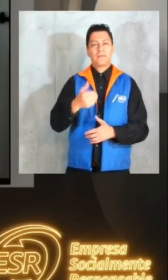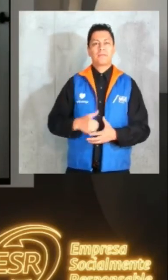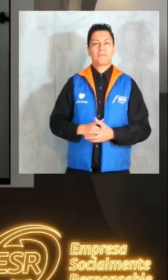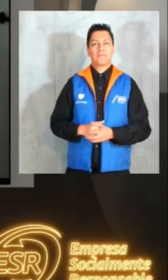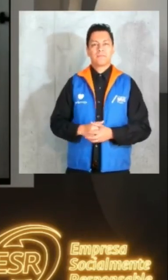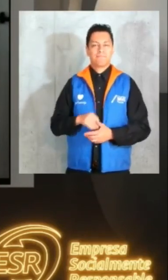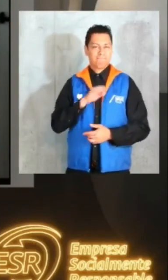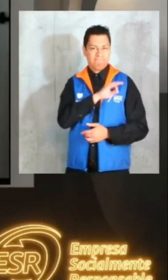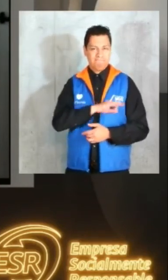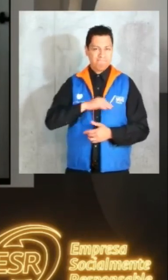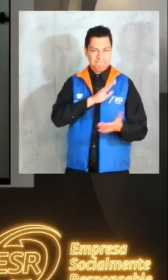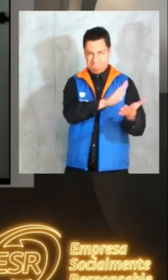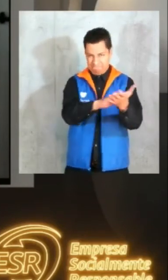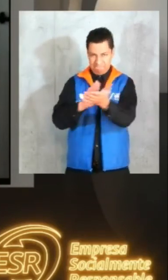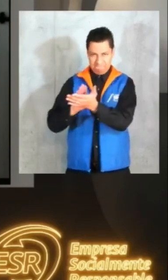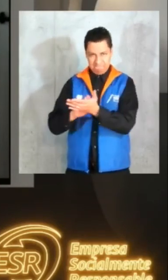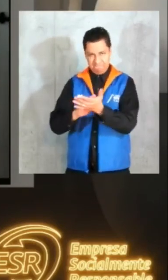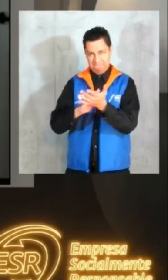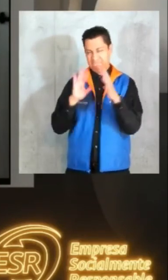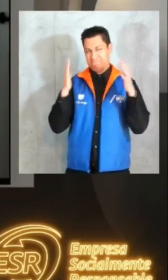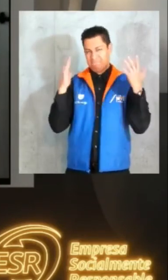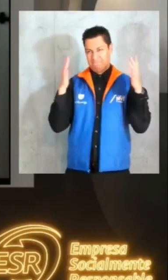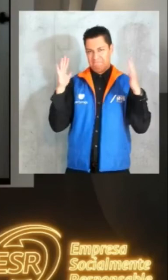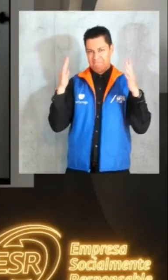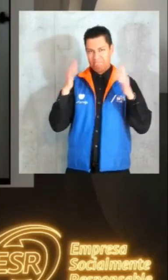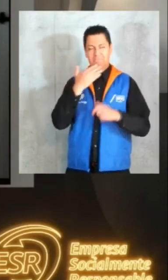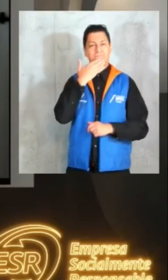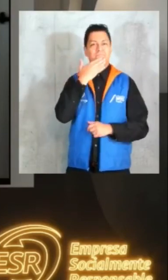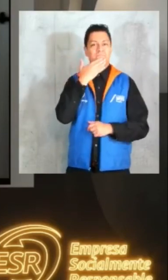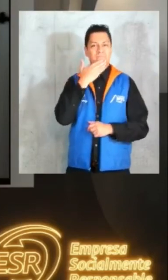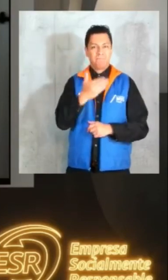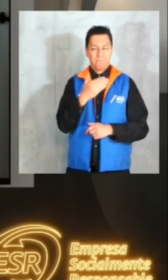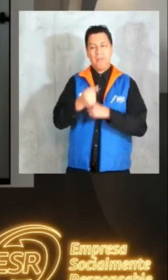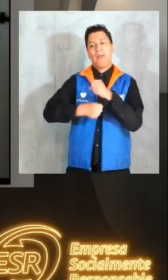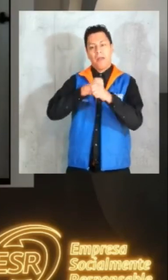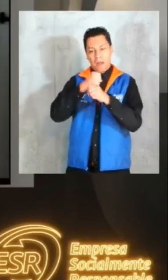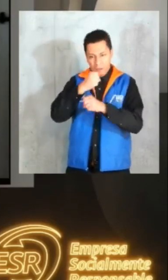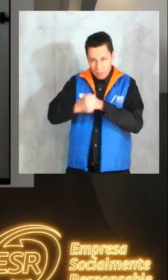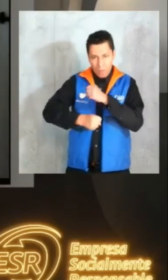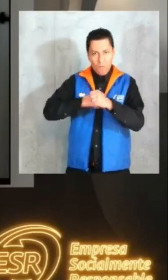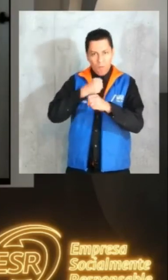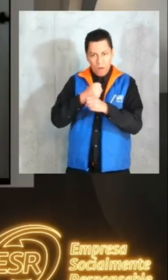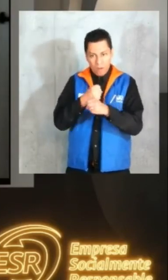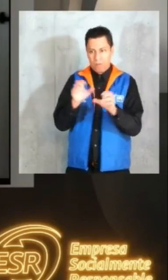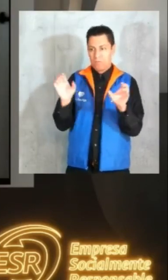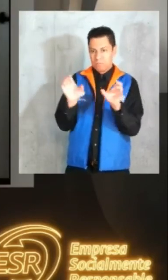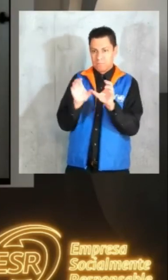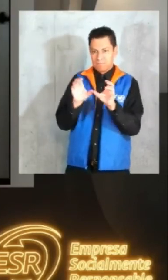Mis felicitaciones para todos ellos que año con año han estado renovando este distintivo.